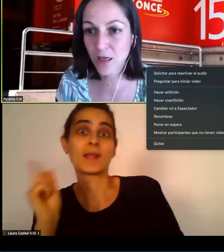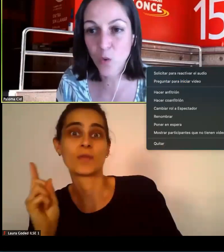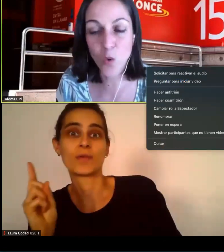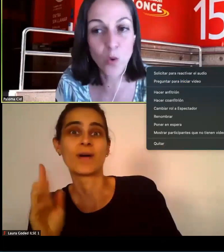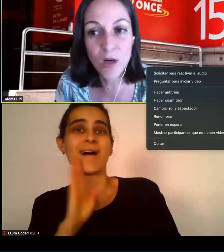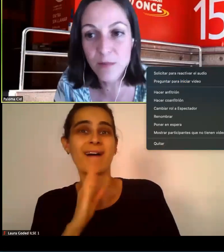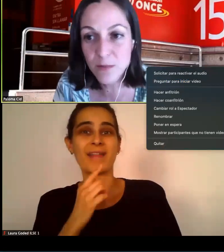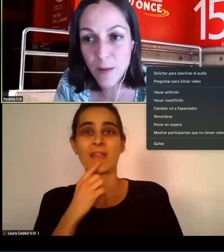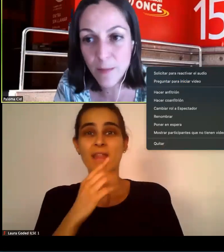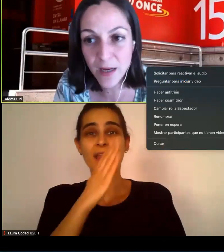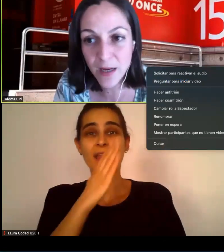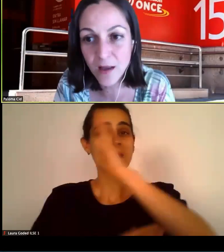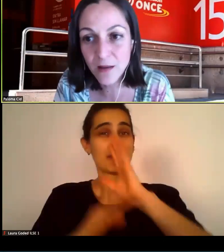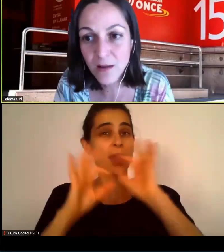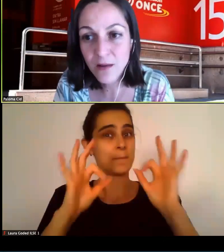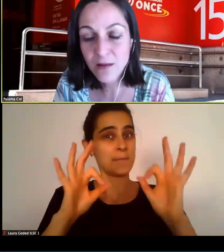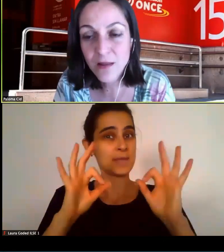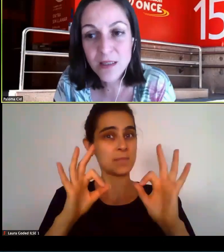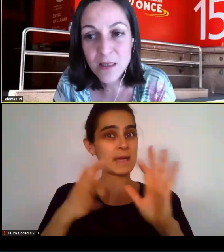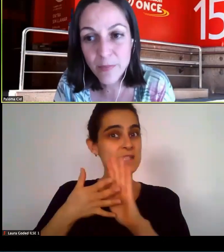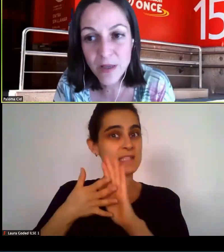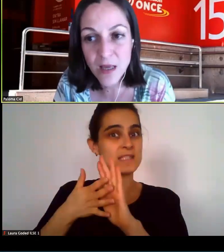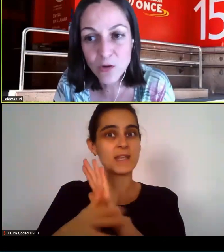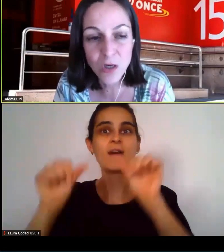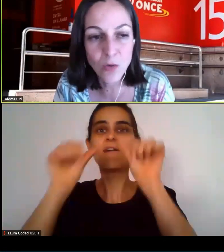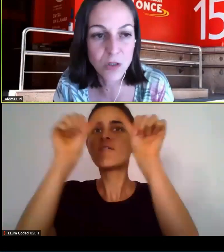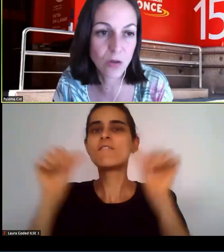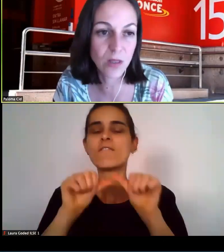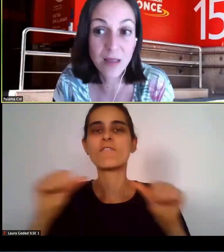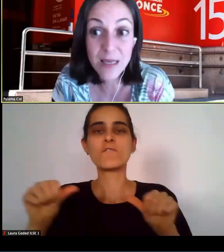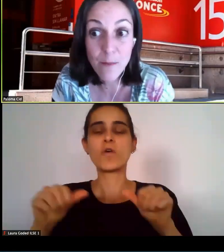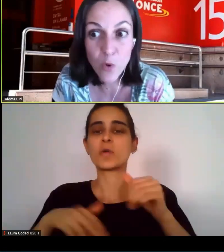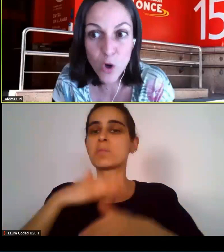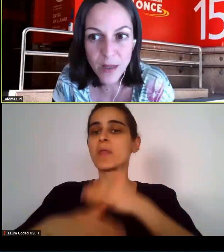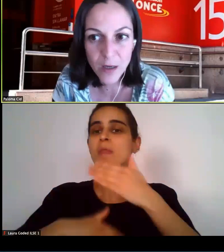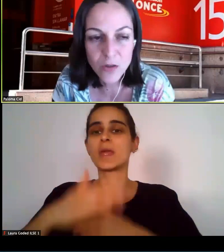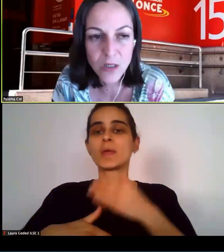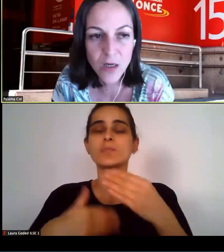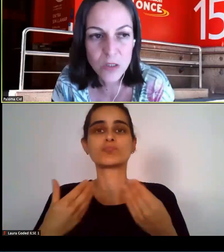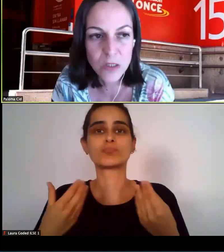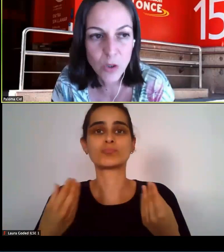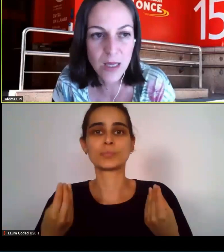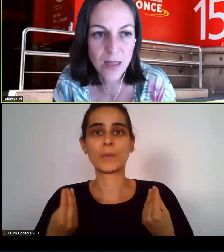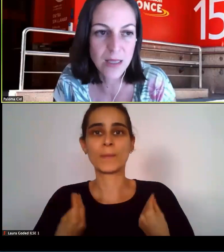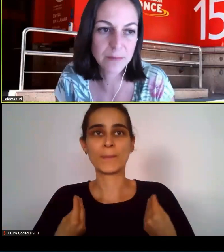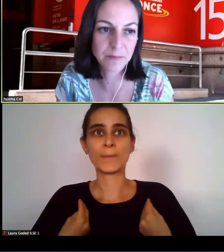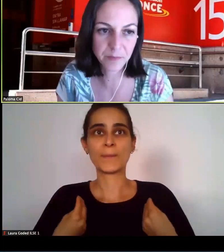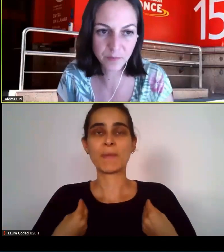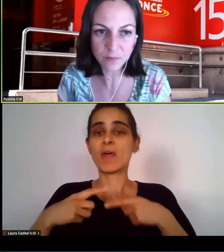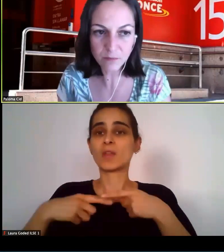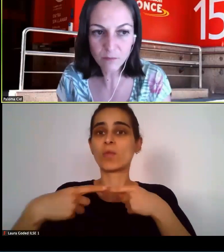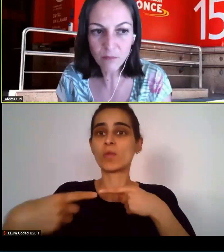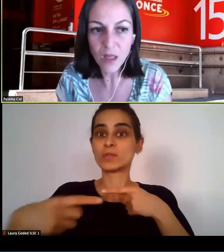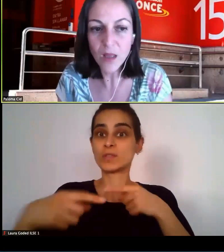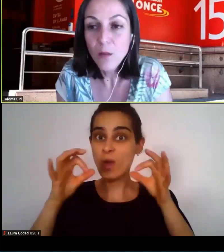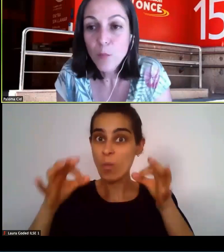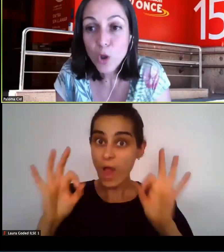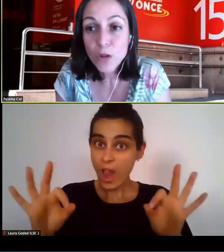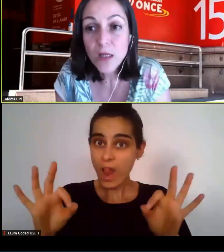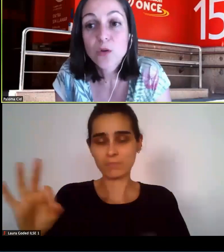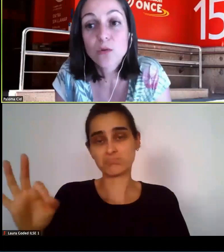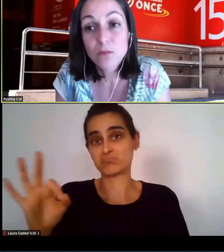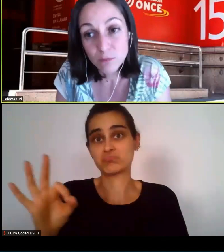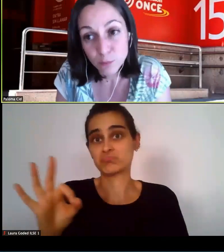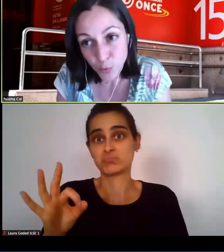tener luego la misma manera de desempeñarnos de desenvolvernos en nuestro día a día. Por